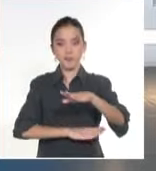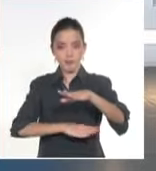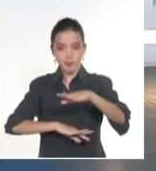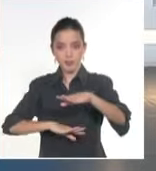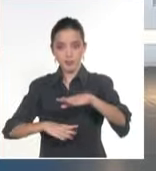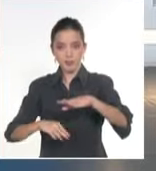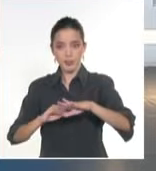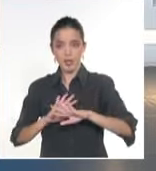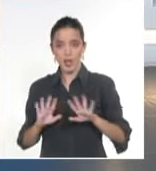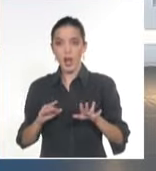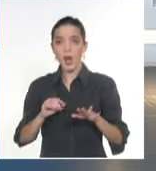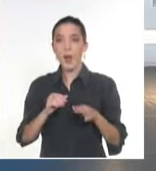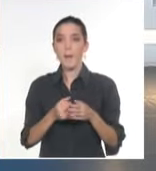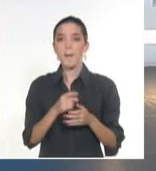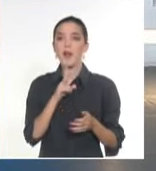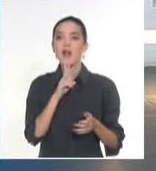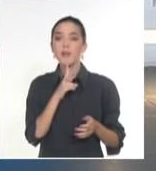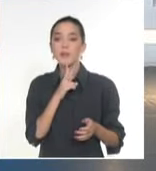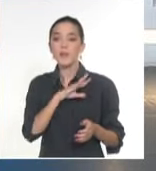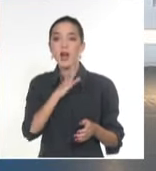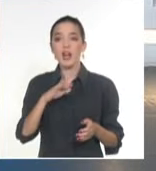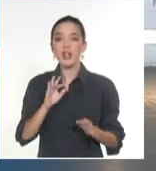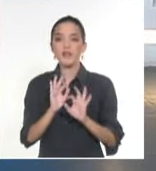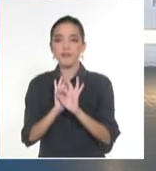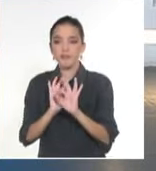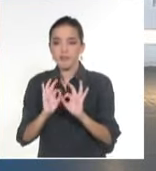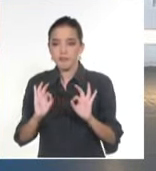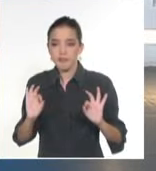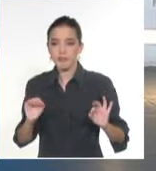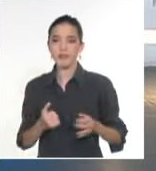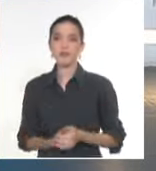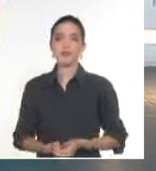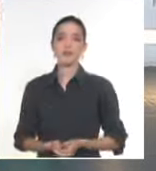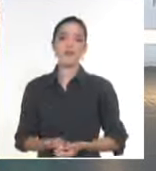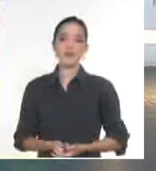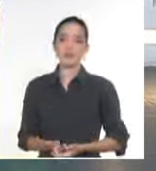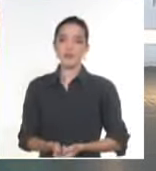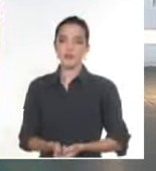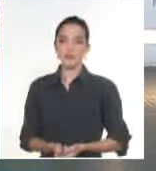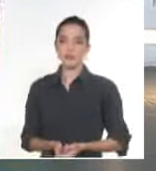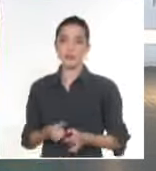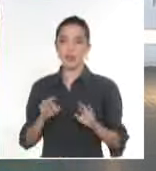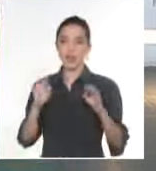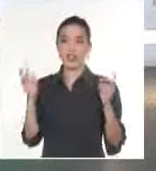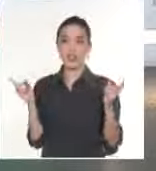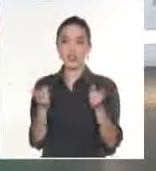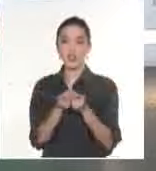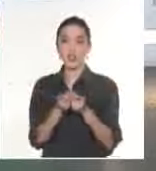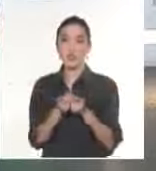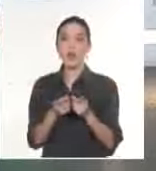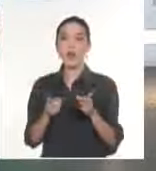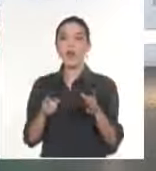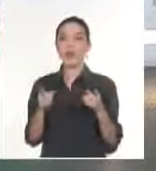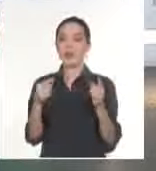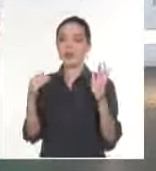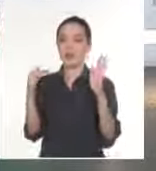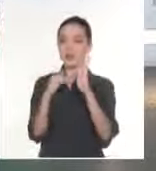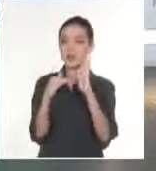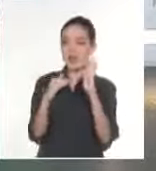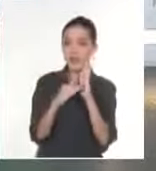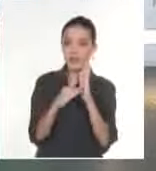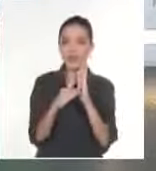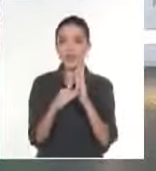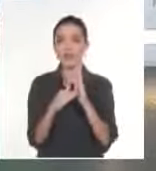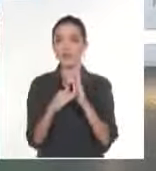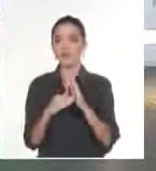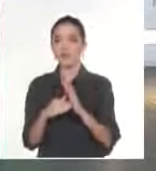sur, en el occidente y centro, tendrá mar tranquila para la jornada de hoy. Así que una tarde cálida en todo el país, la noche pues también